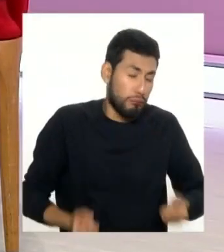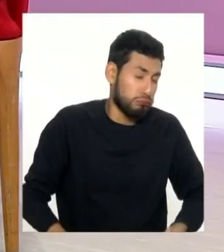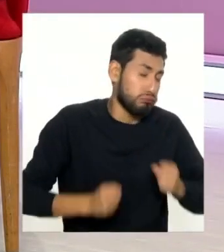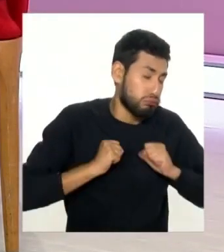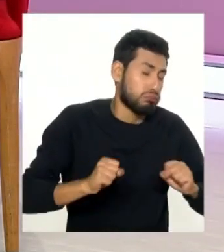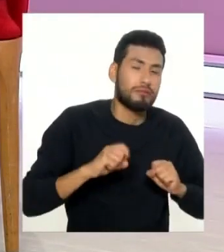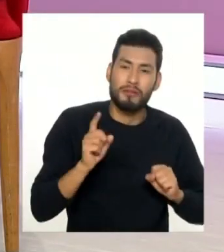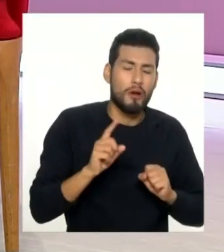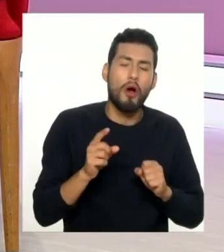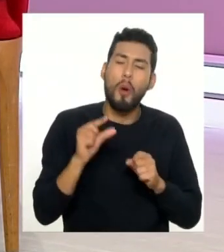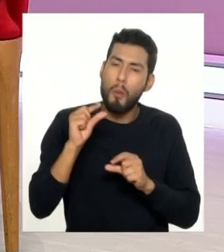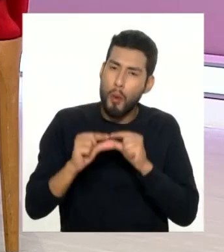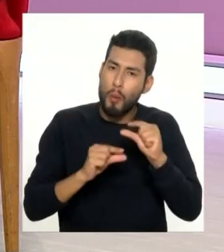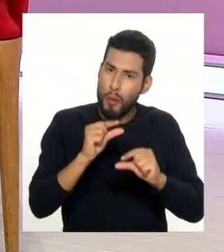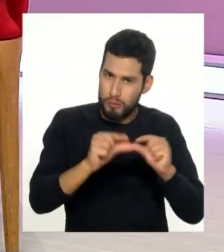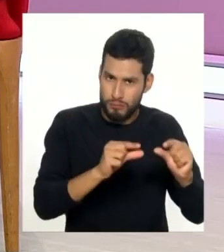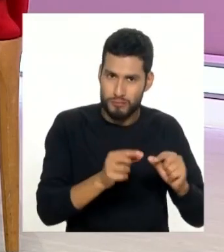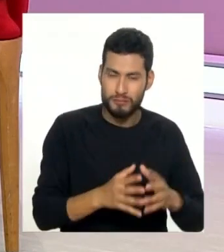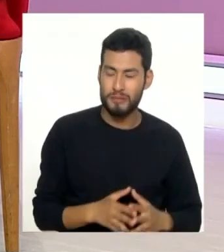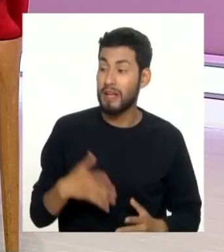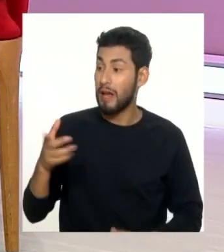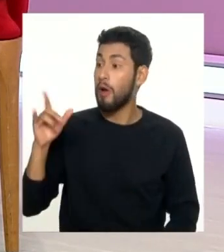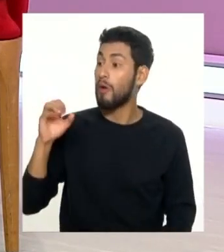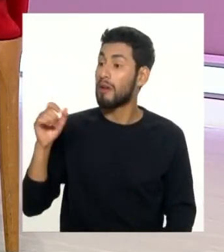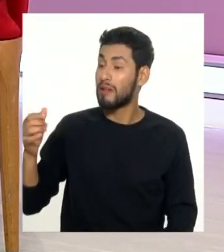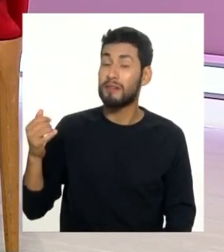llamada de Ica. Luis, buenos días. ¿Cuál es tu consulta?